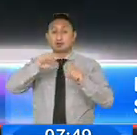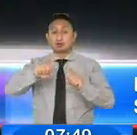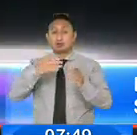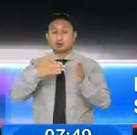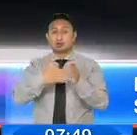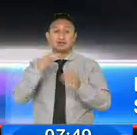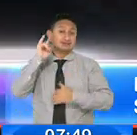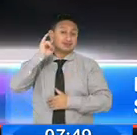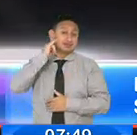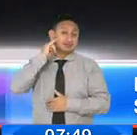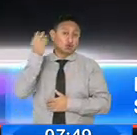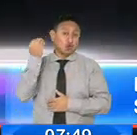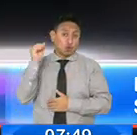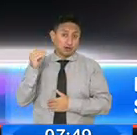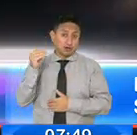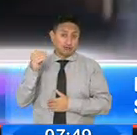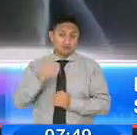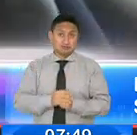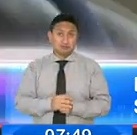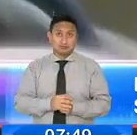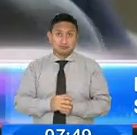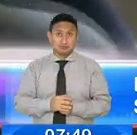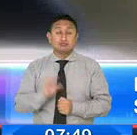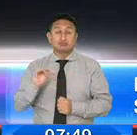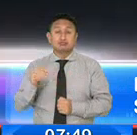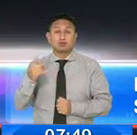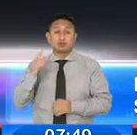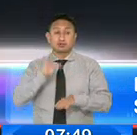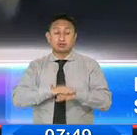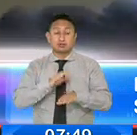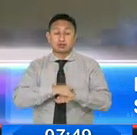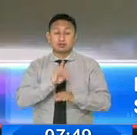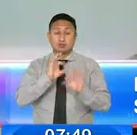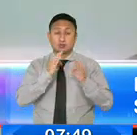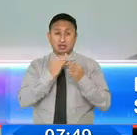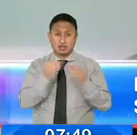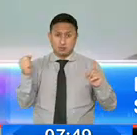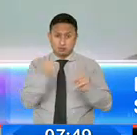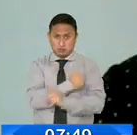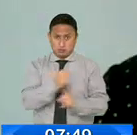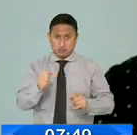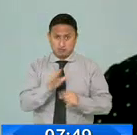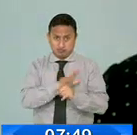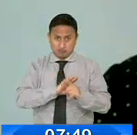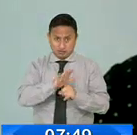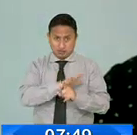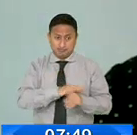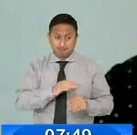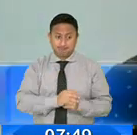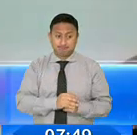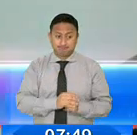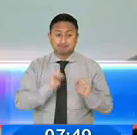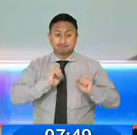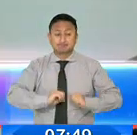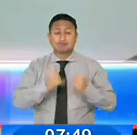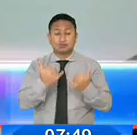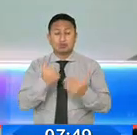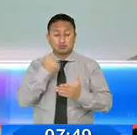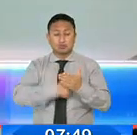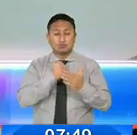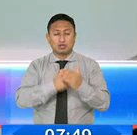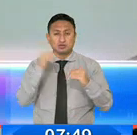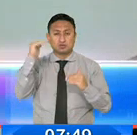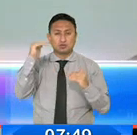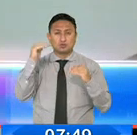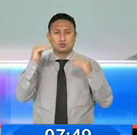niñas y adolescentes, principalmente por su núcleo familiar. La lucha sigue siendo por lograr una igualdad más allá